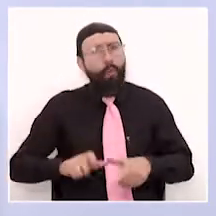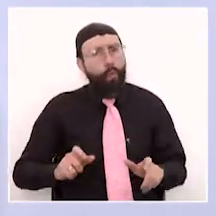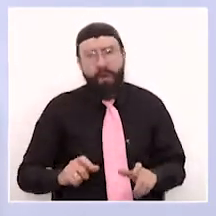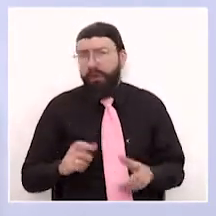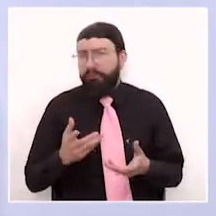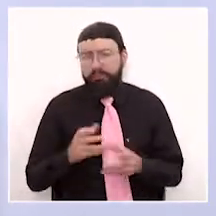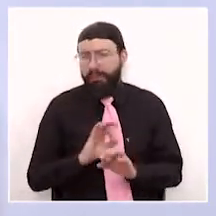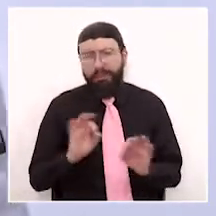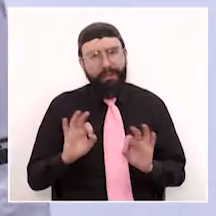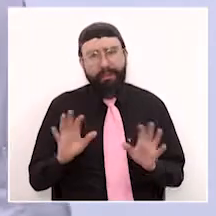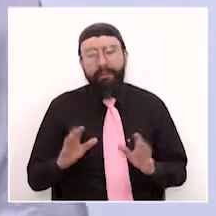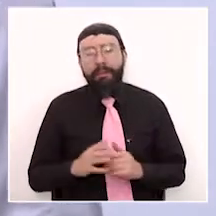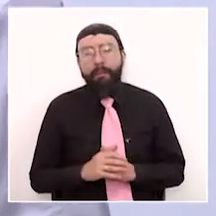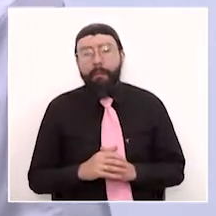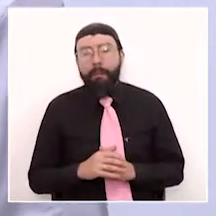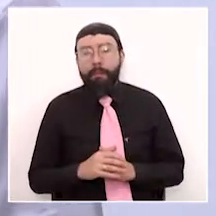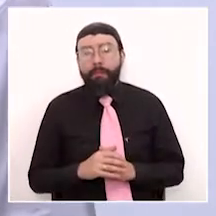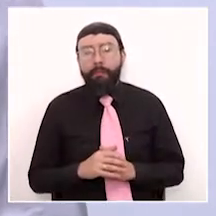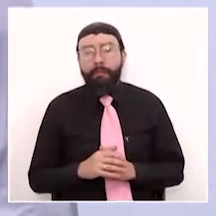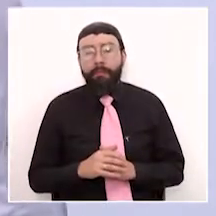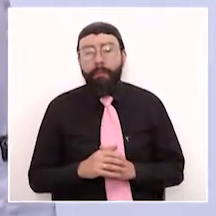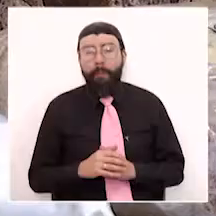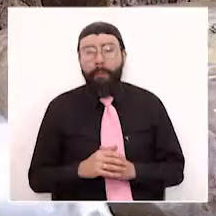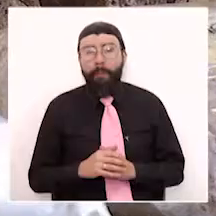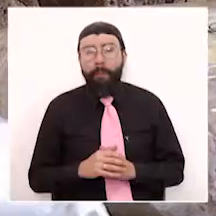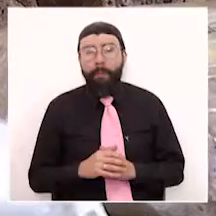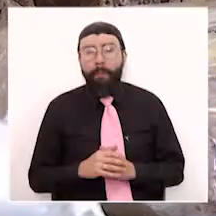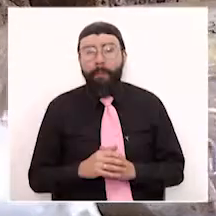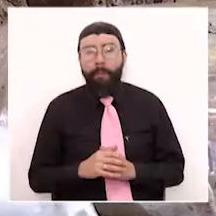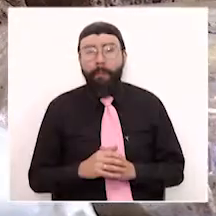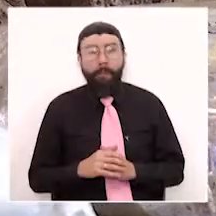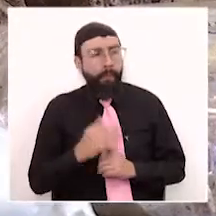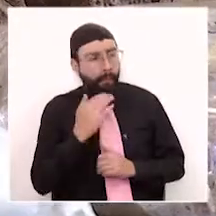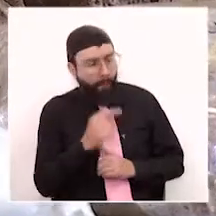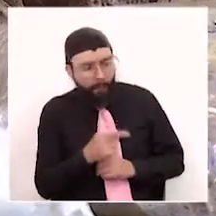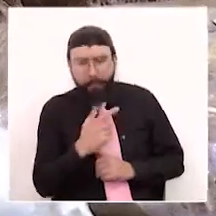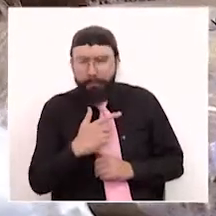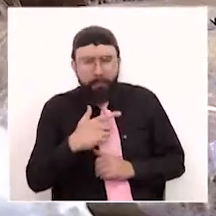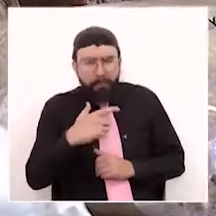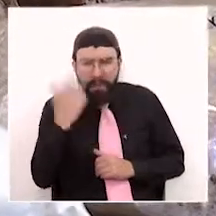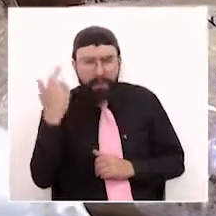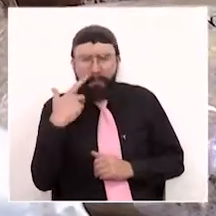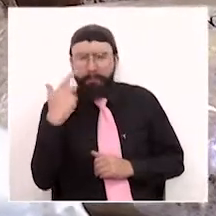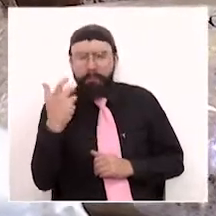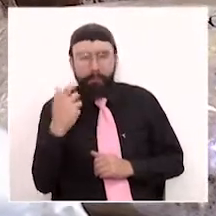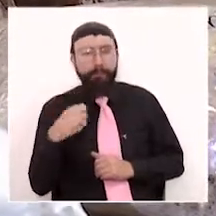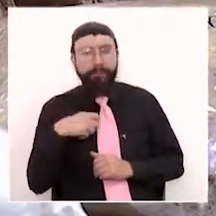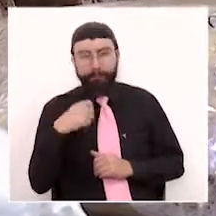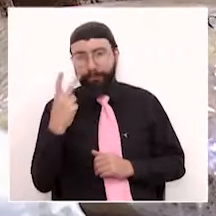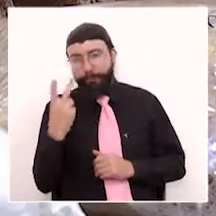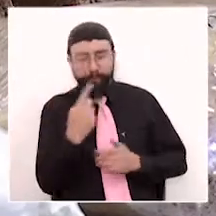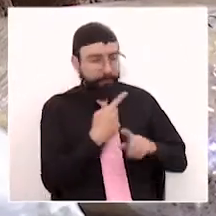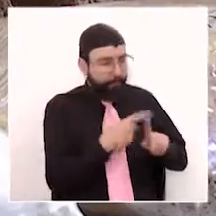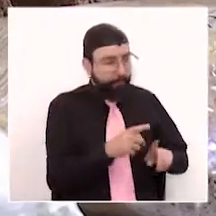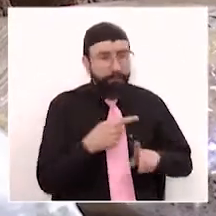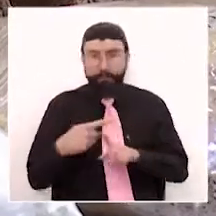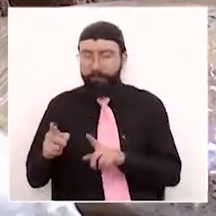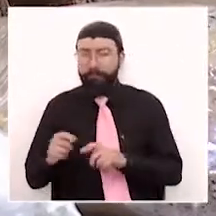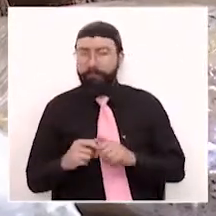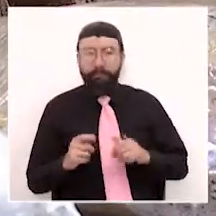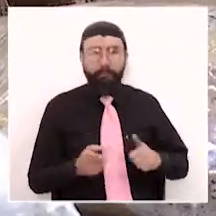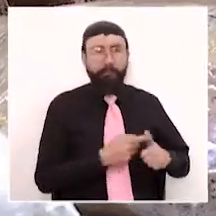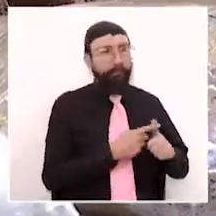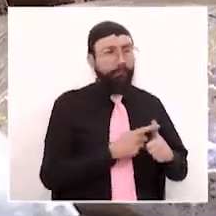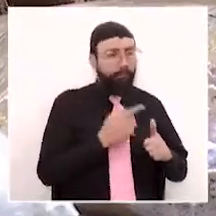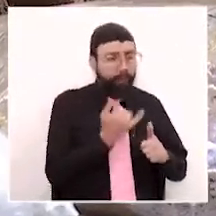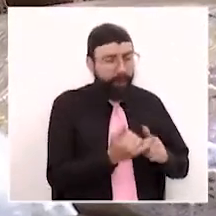mencionarlo. Bueno, de este que les digo que es el más blanco, existen, o les traje dos derivaciones, uno que está hecho